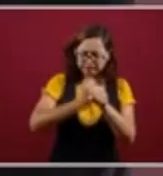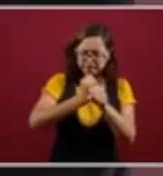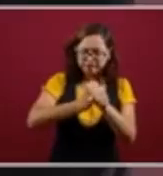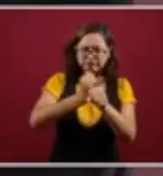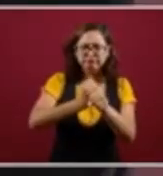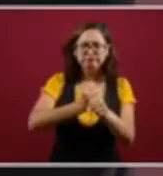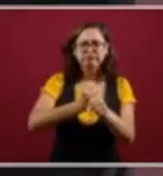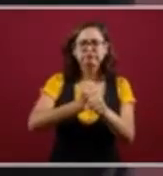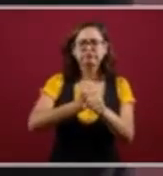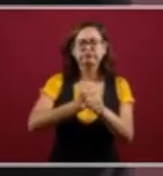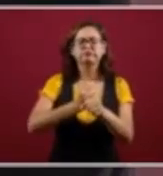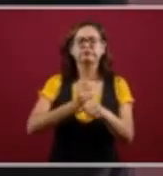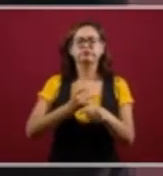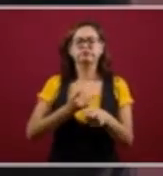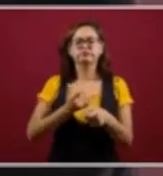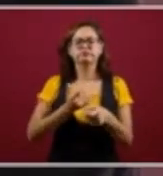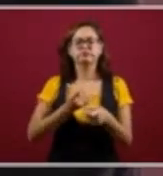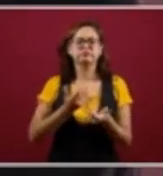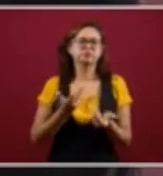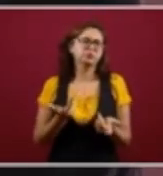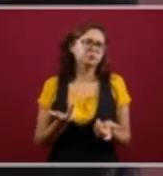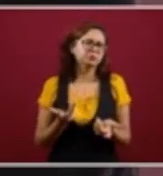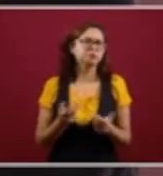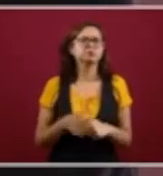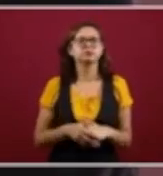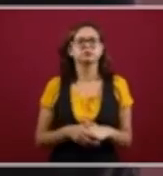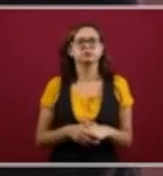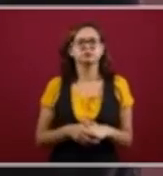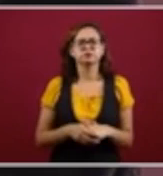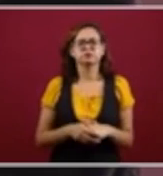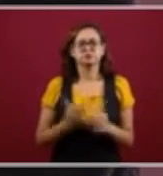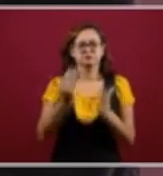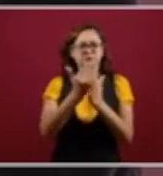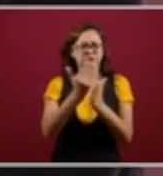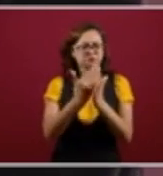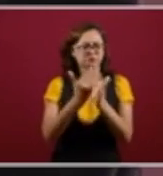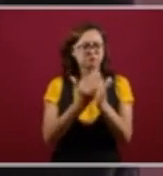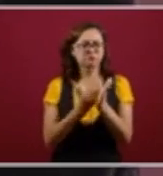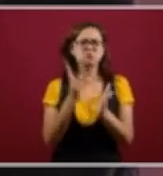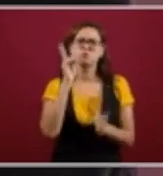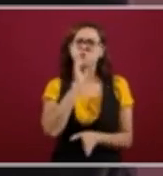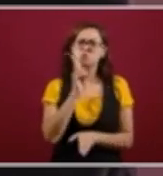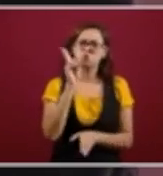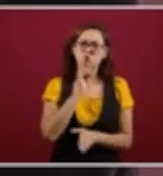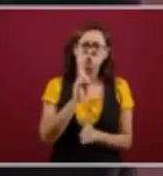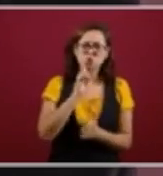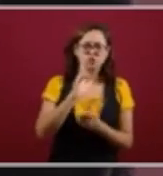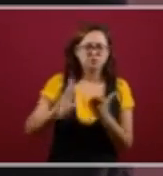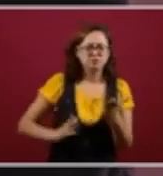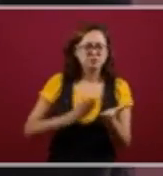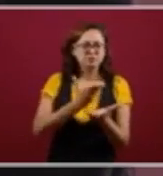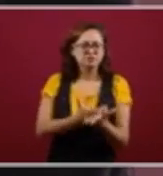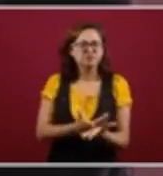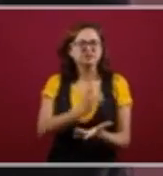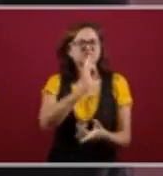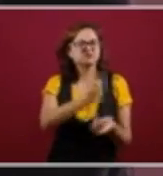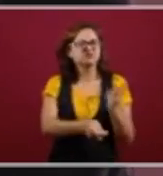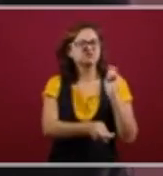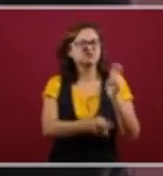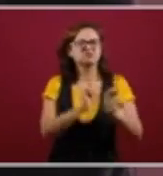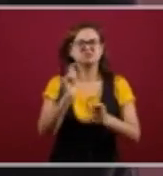y se tienen pues elementos de prueba de lo que realmente